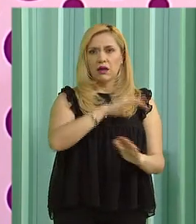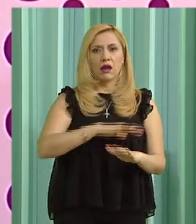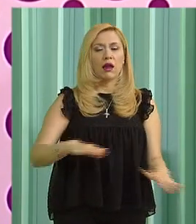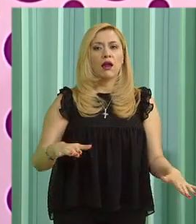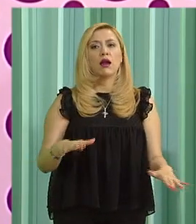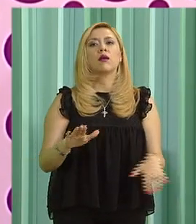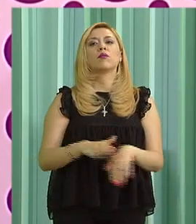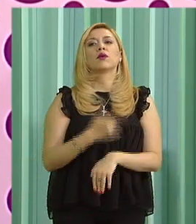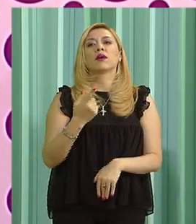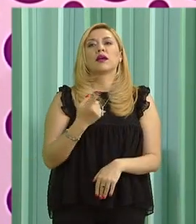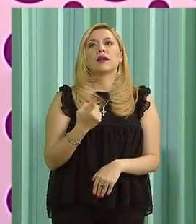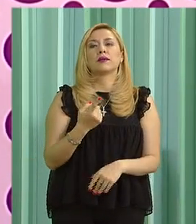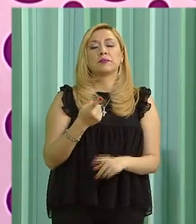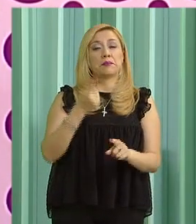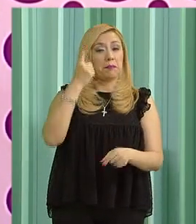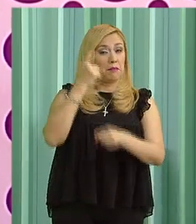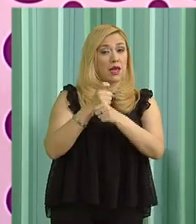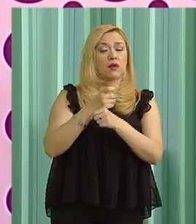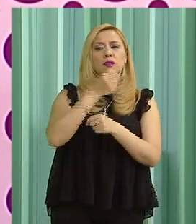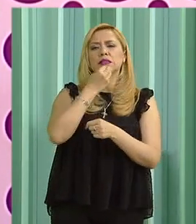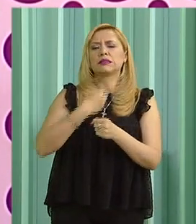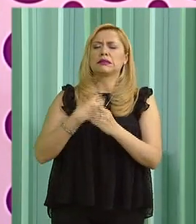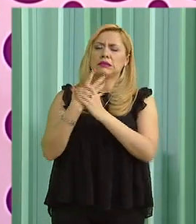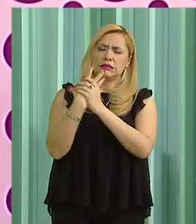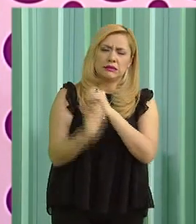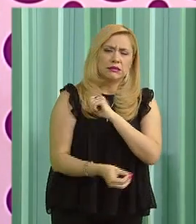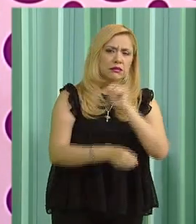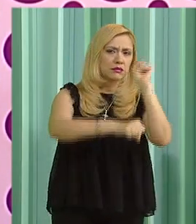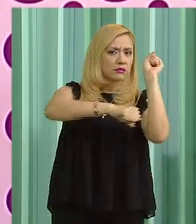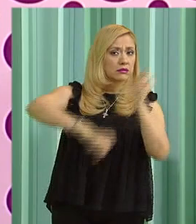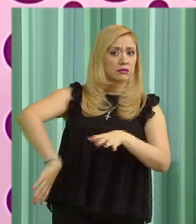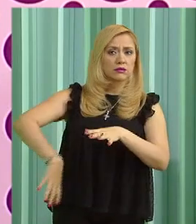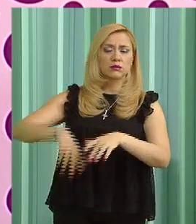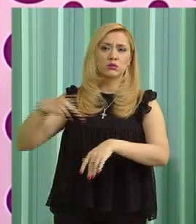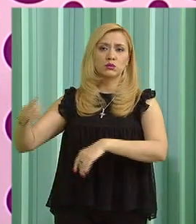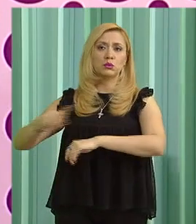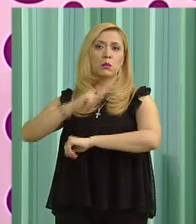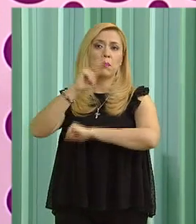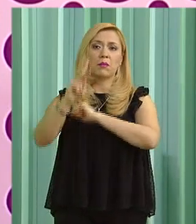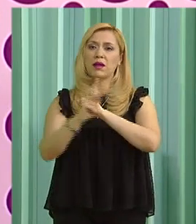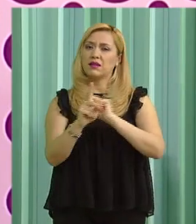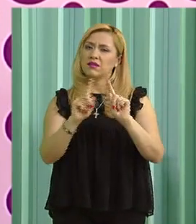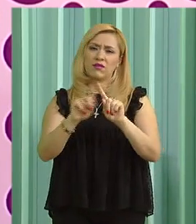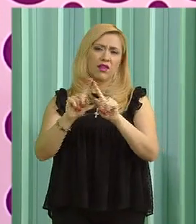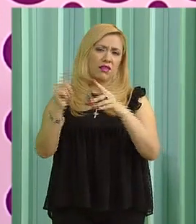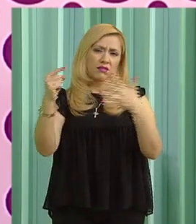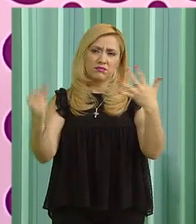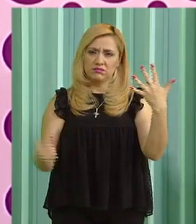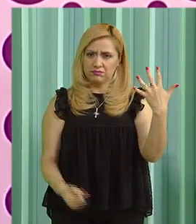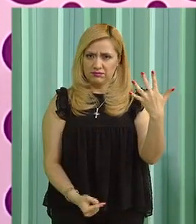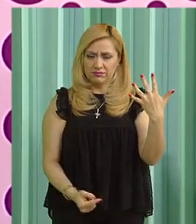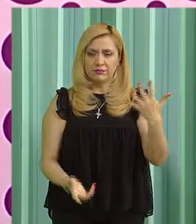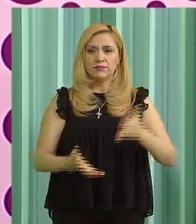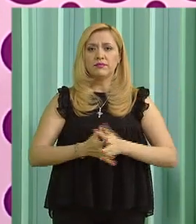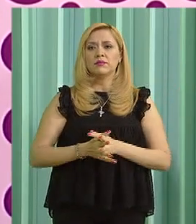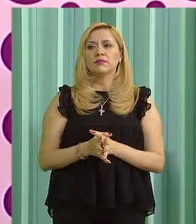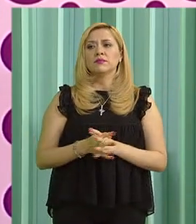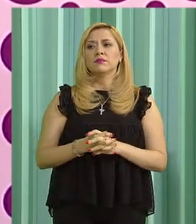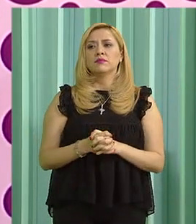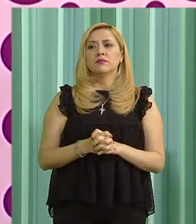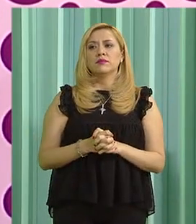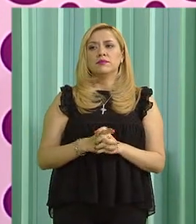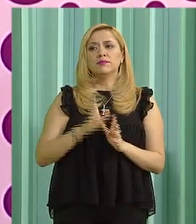que desplazarse forzosamente, tienen que huir de sus países por diversos factores. Explicábamos al inicio, lo